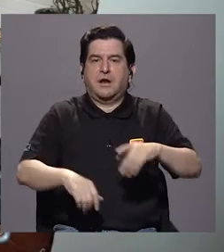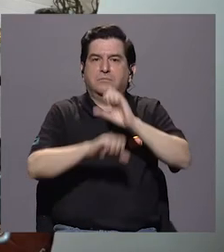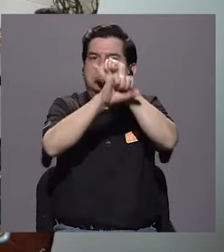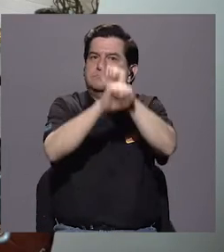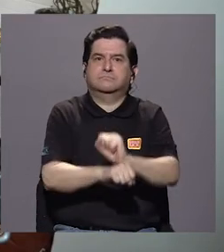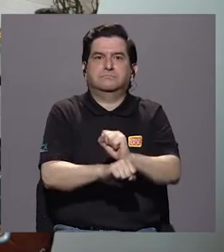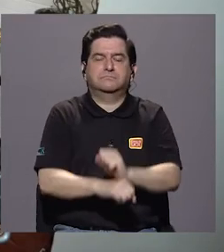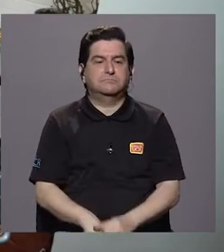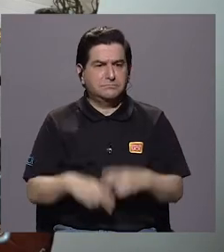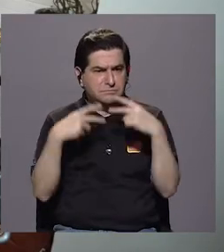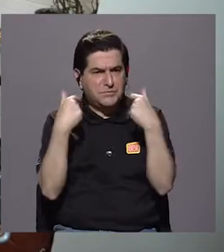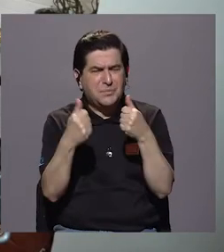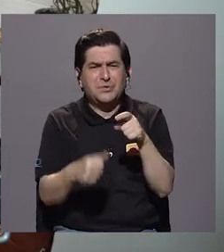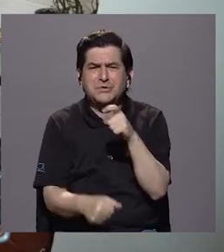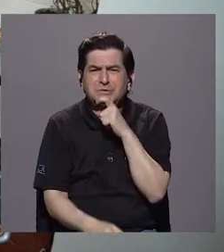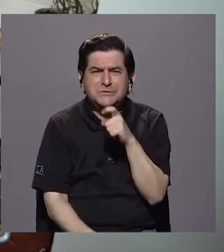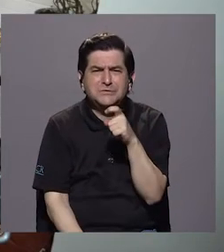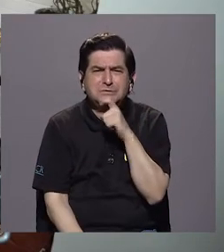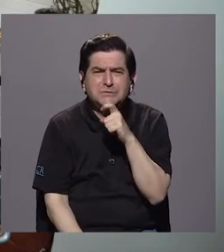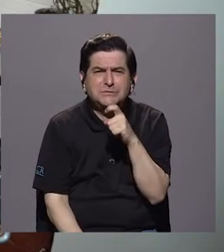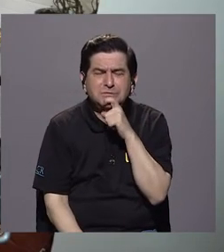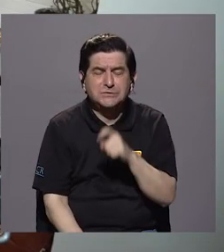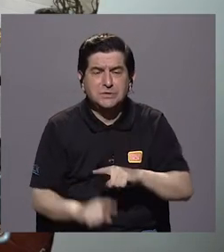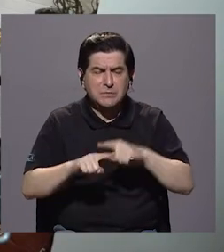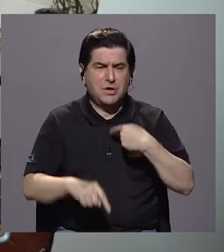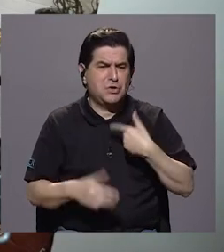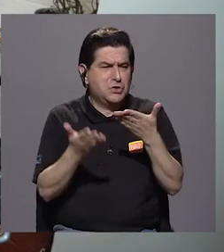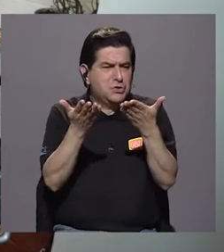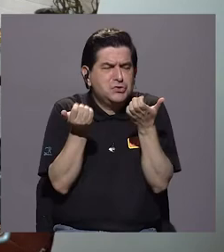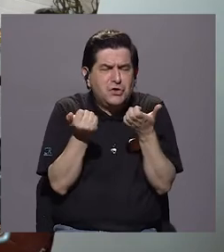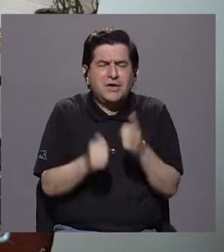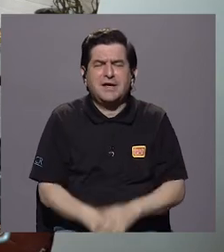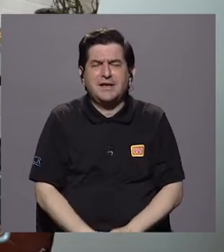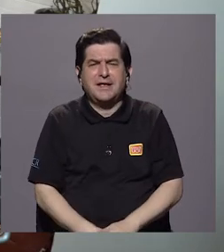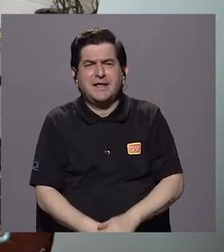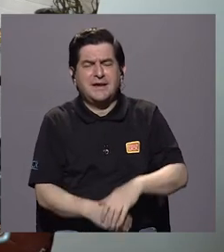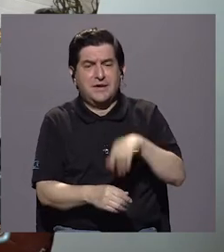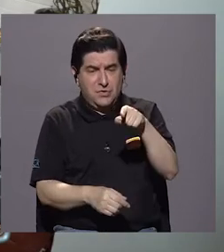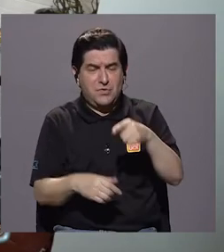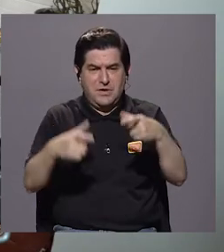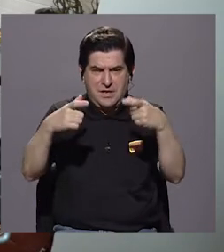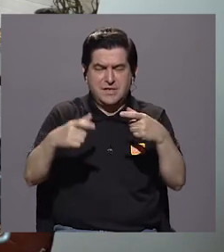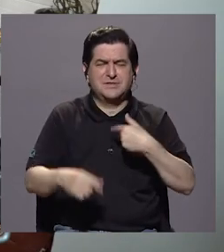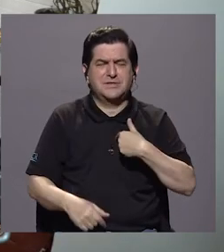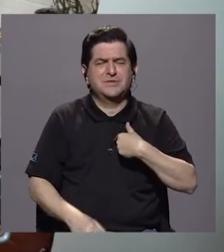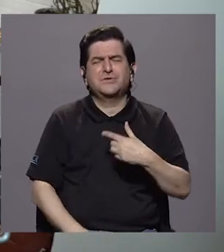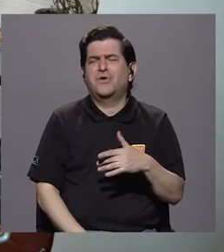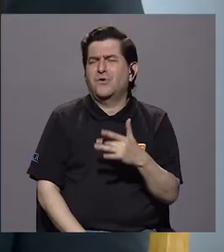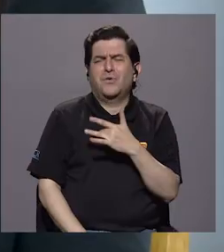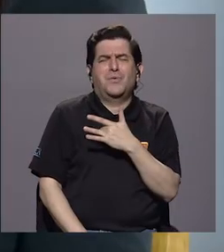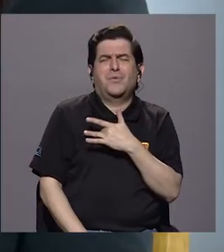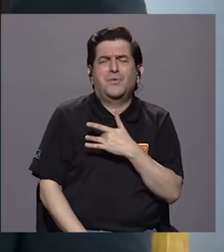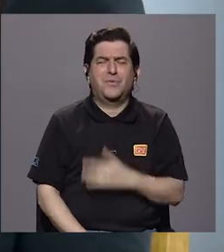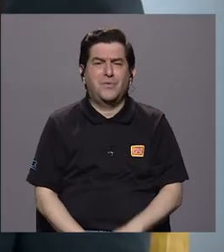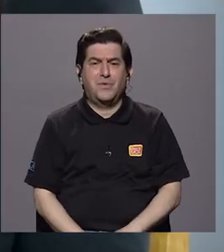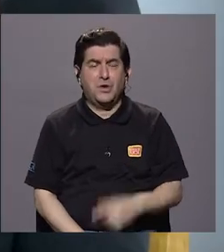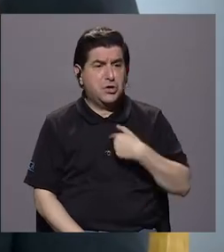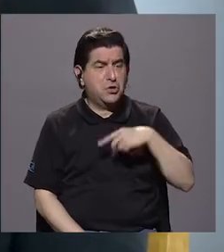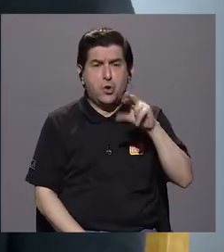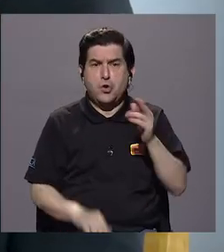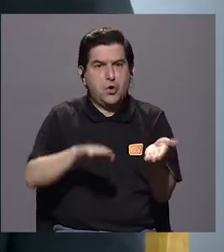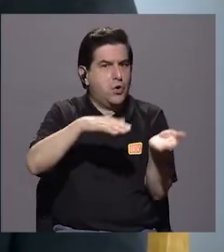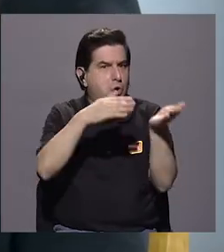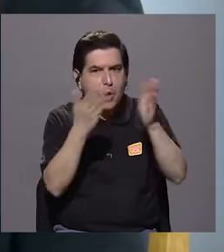de repente cuesta. Pero yo lo que quería con este disco, porque yo soy muy apasionada, muy romántica, y no me iba a morir